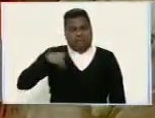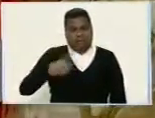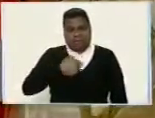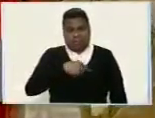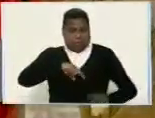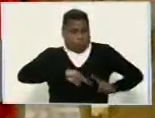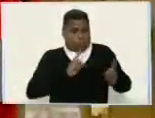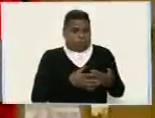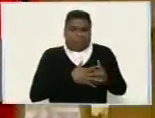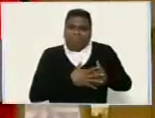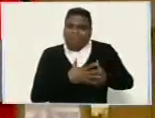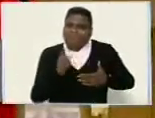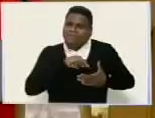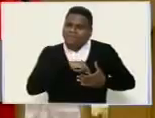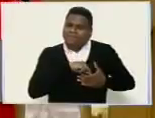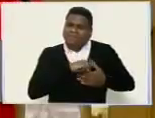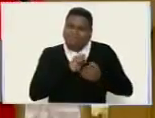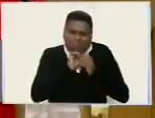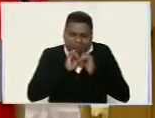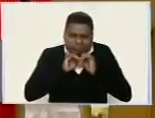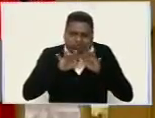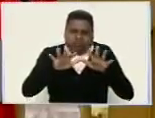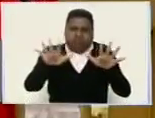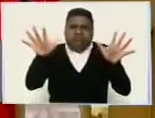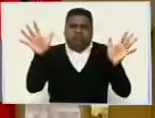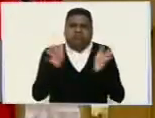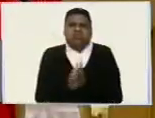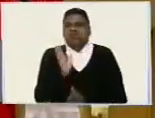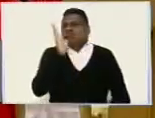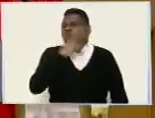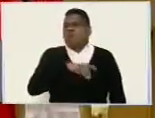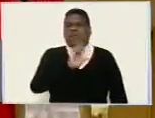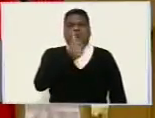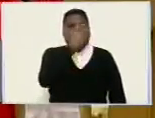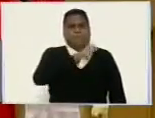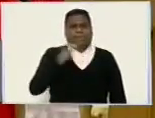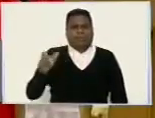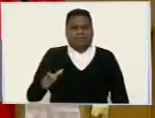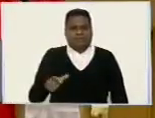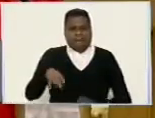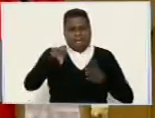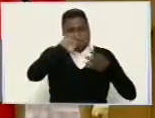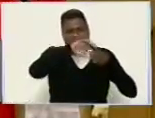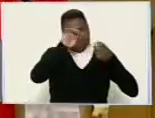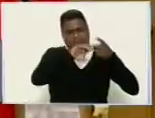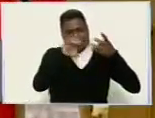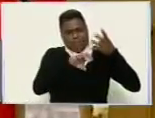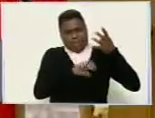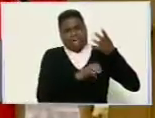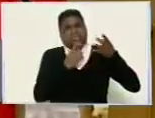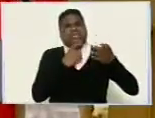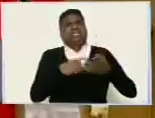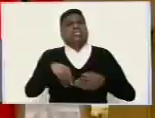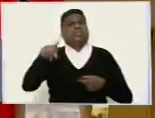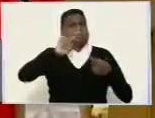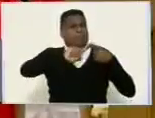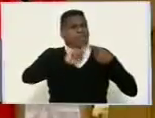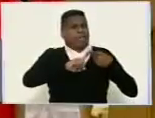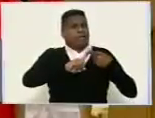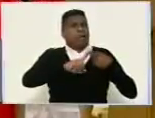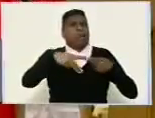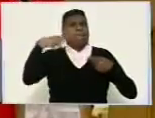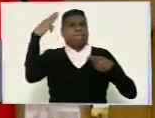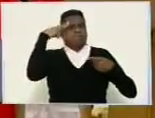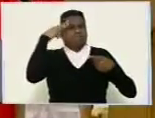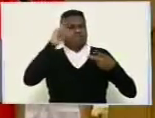corazón, creo que no hay otra persona que tenga las cualidades, la dignidad, la moral, la lealtad,